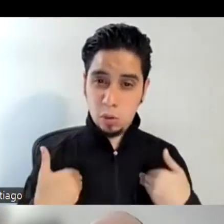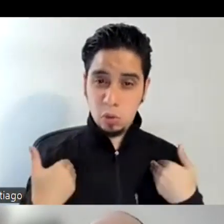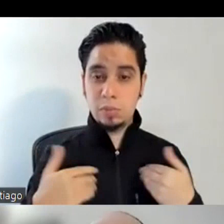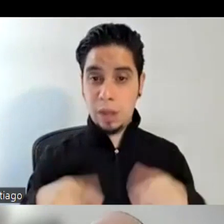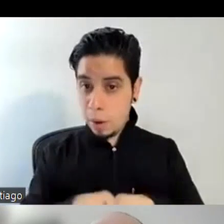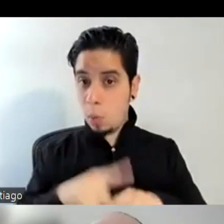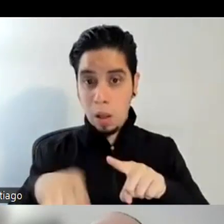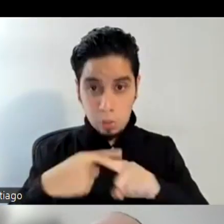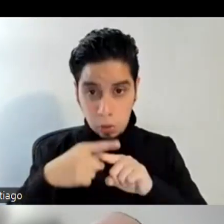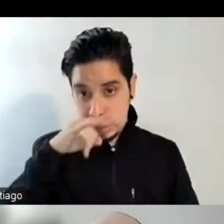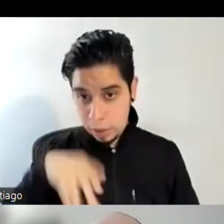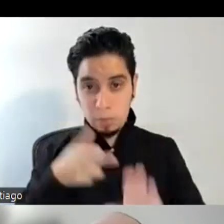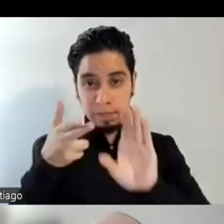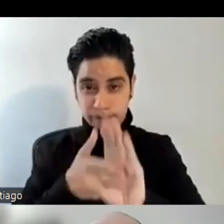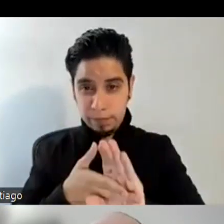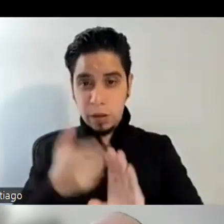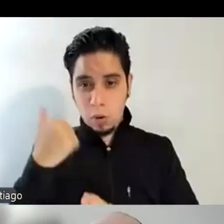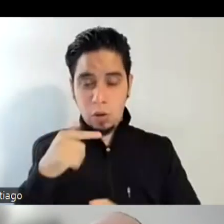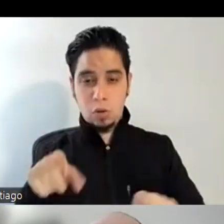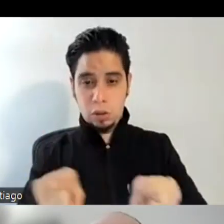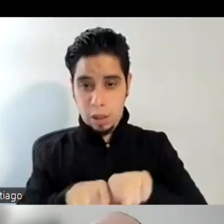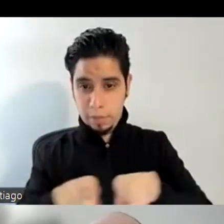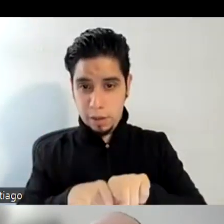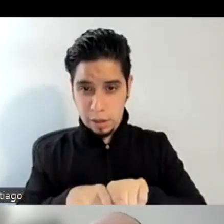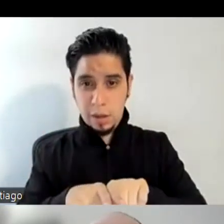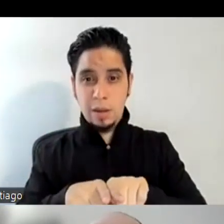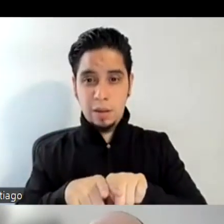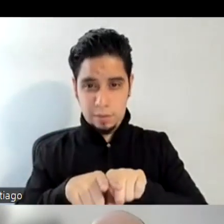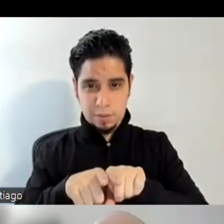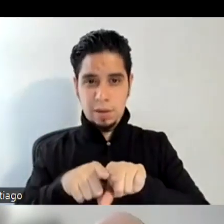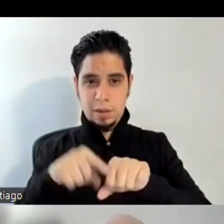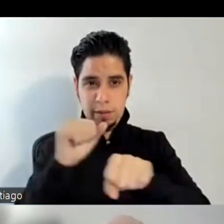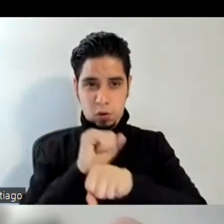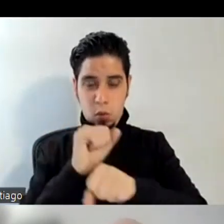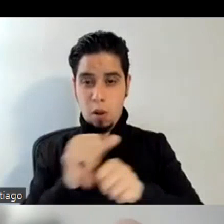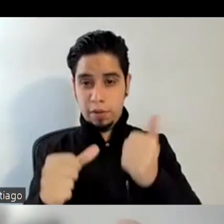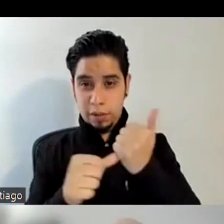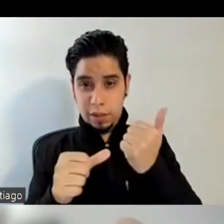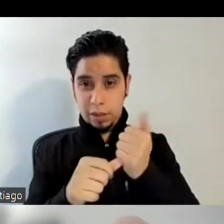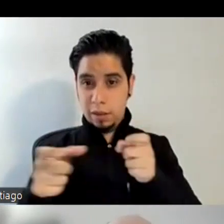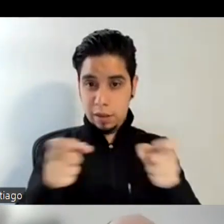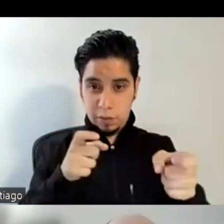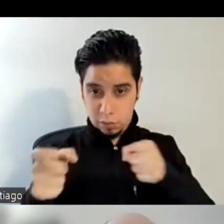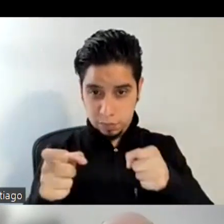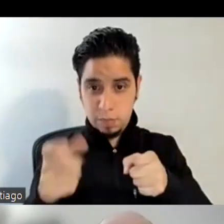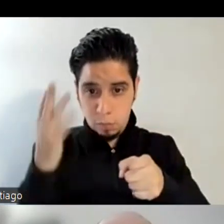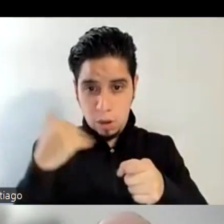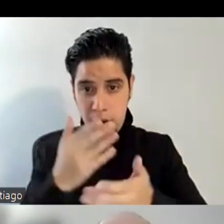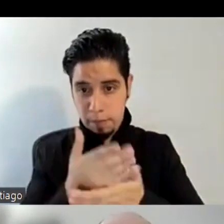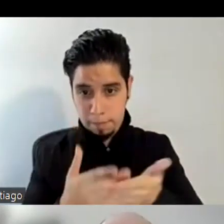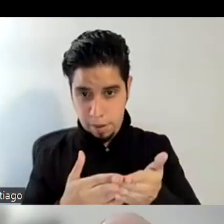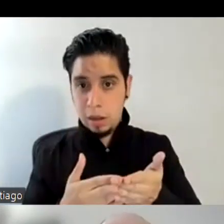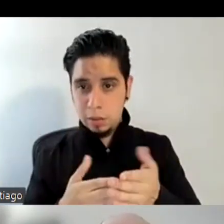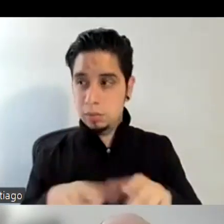porque además he sido asistente de dirección de todo el mundo en este planeta. O sea, parte del entrenamiento, y se lo digo también